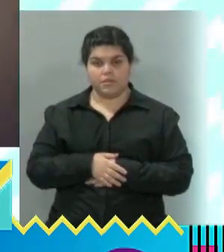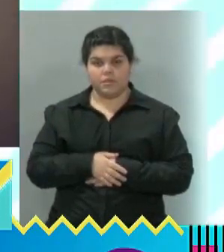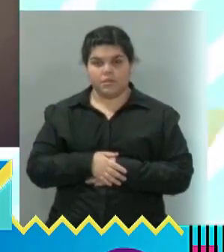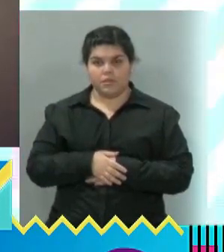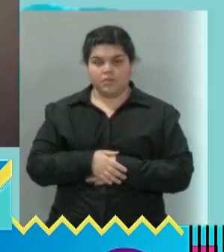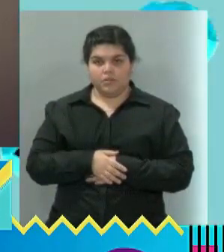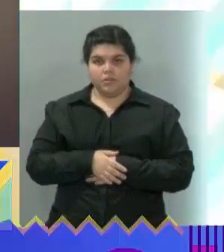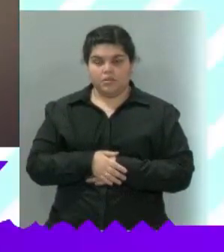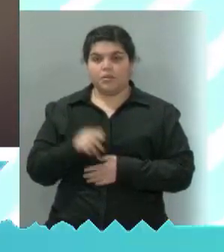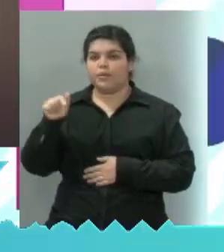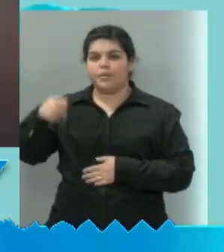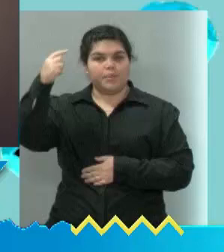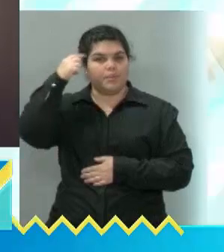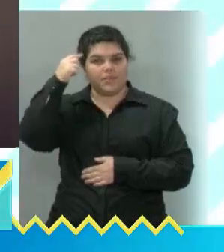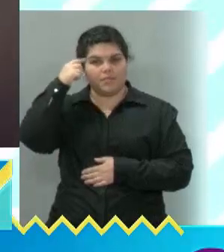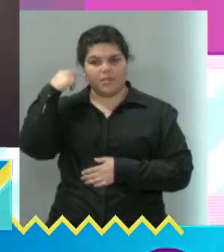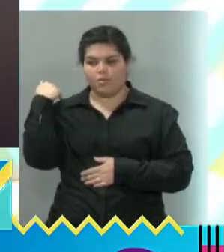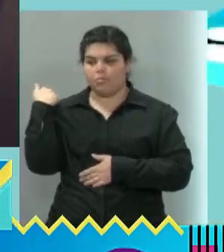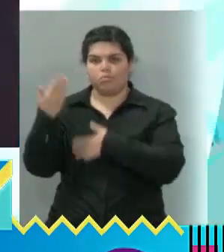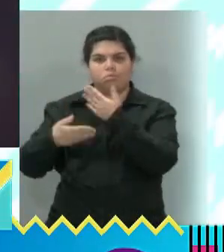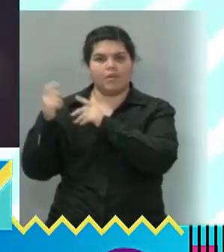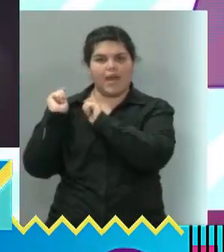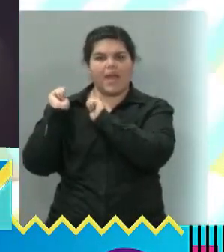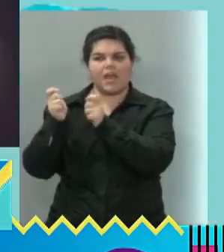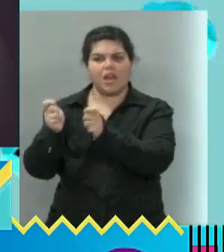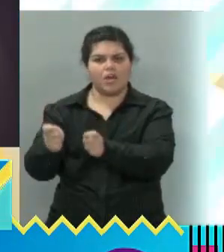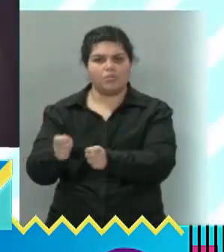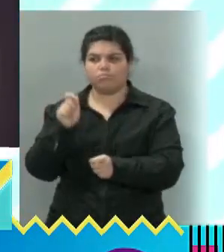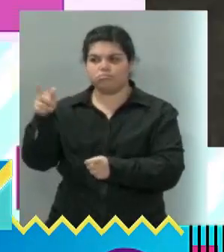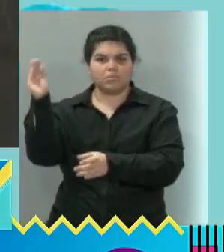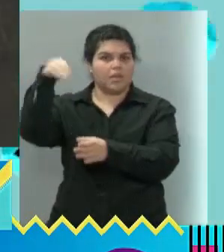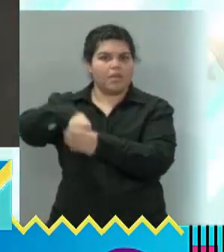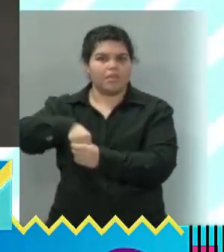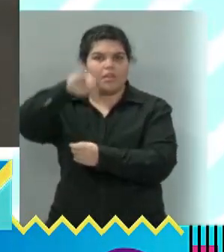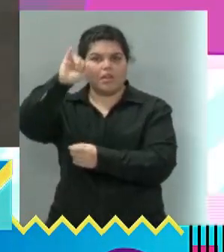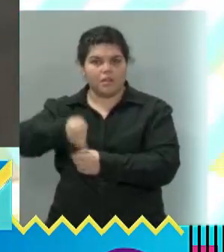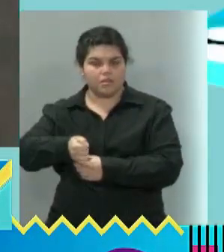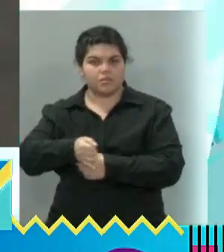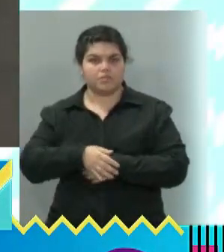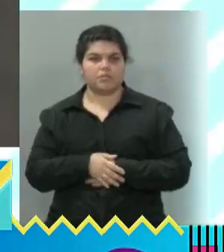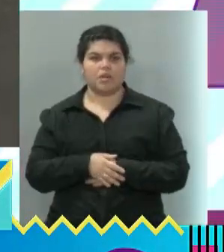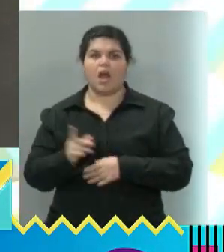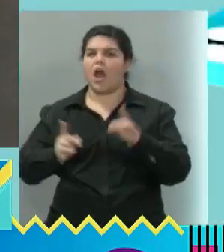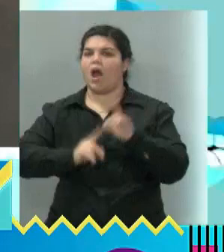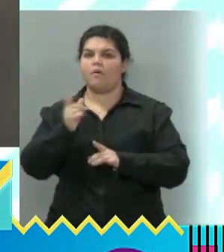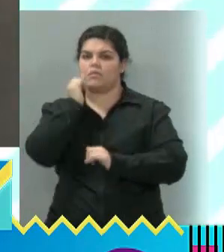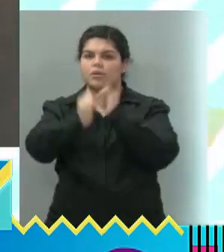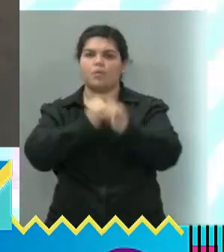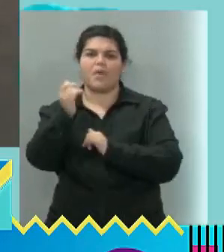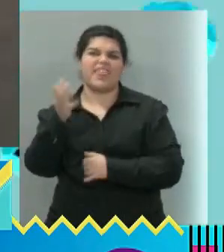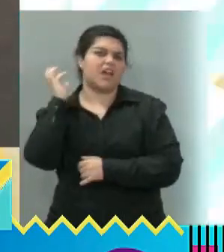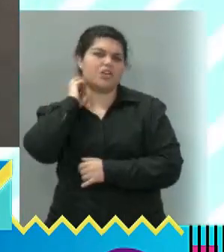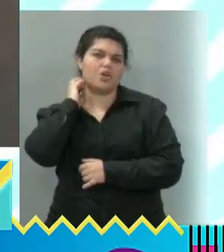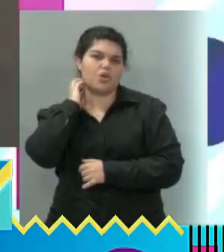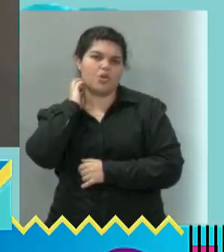al pensamiento de toda una generación que pertenece a ese grupo de los que a veces denominamos simplemente como criollo, aunque es